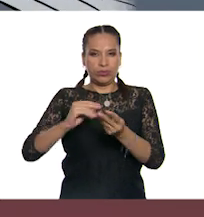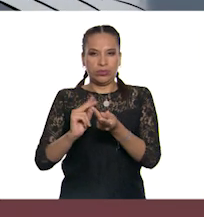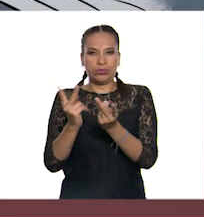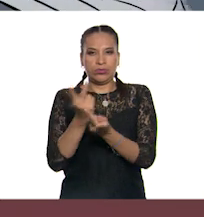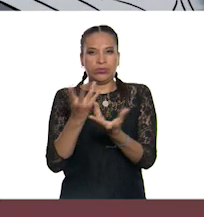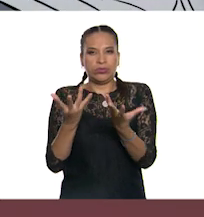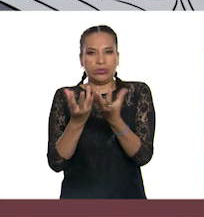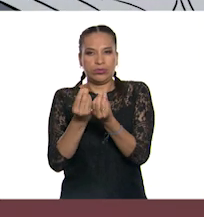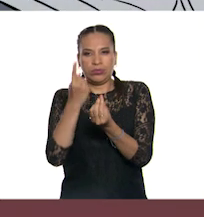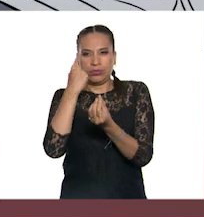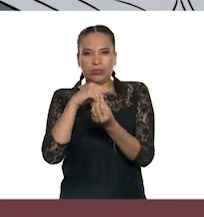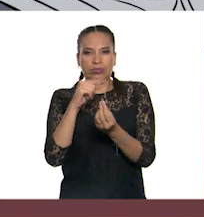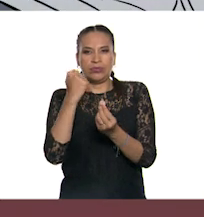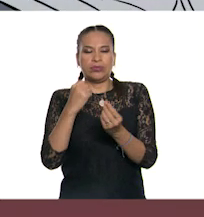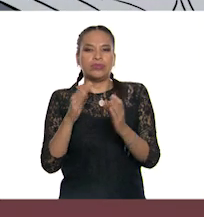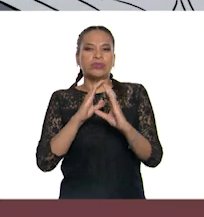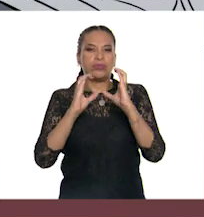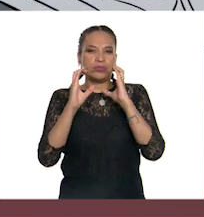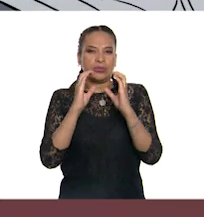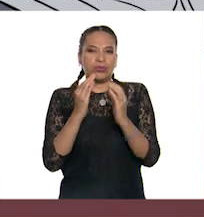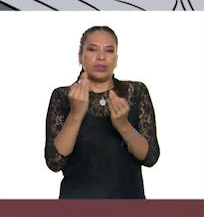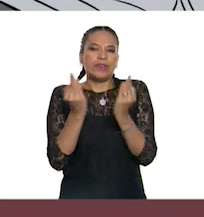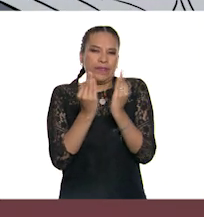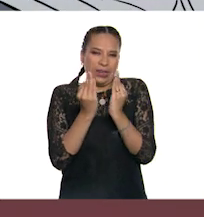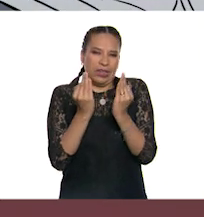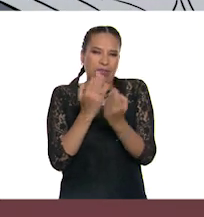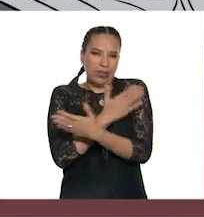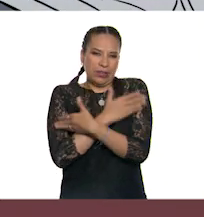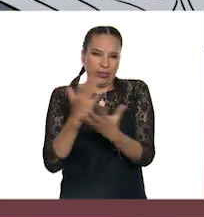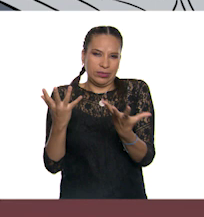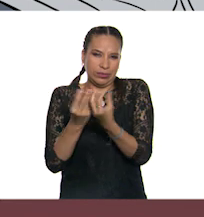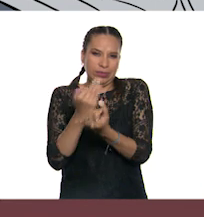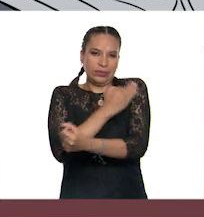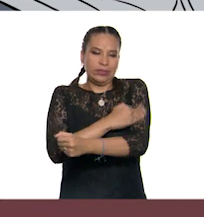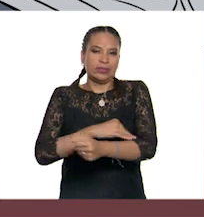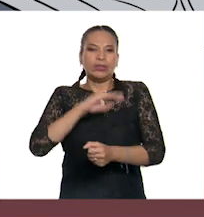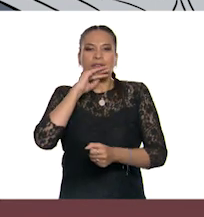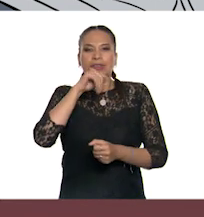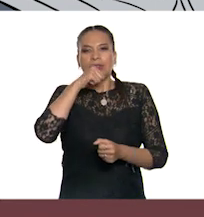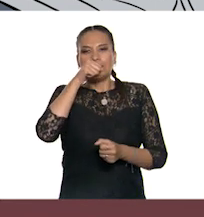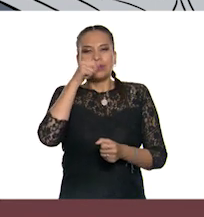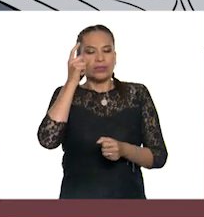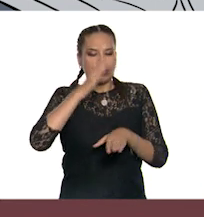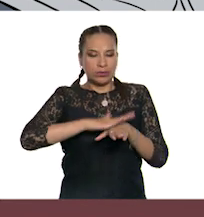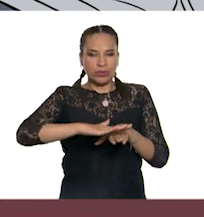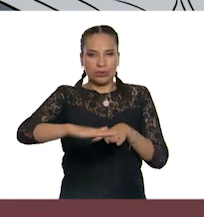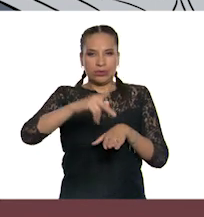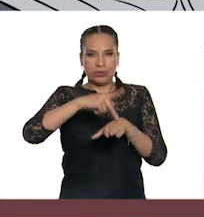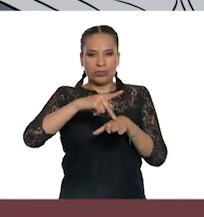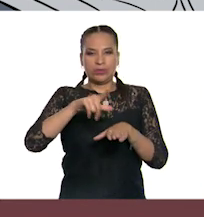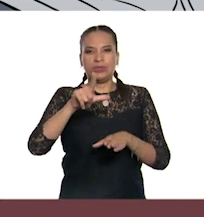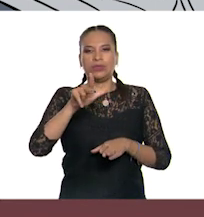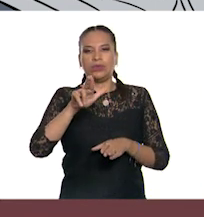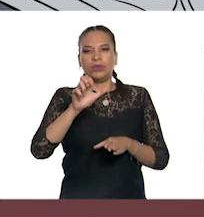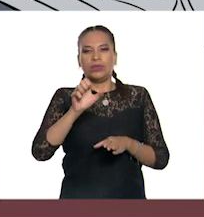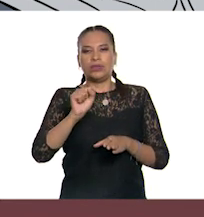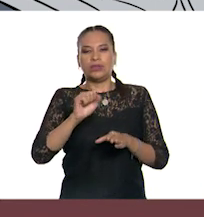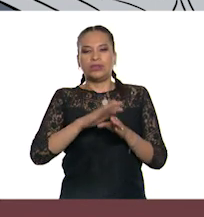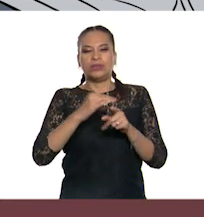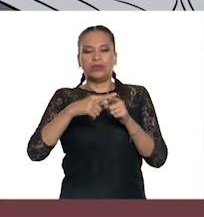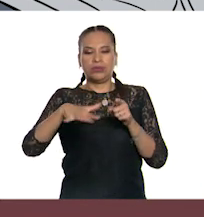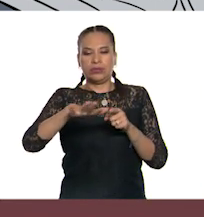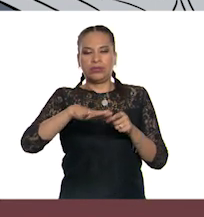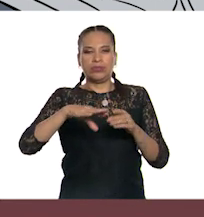contra los otros para comunicarse calor. Y la madre ya anciana dormía en el suelo. Luis, en un pequeño